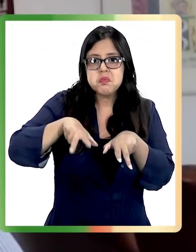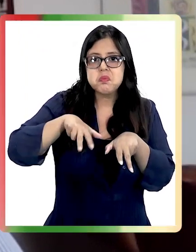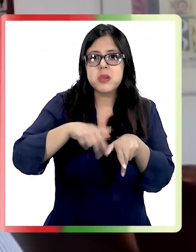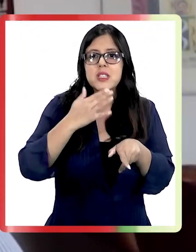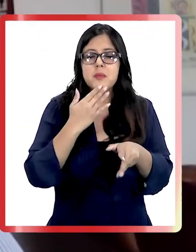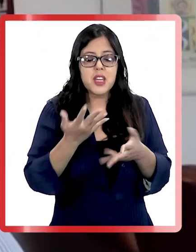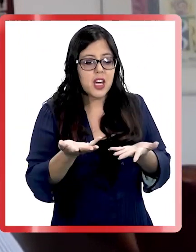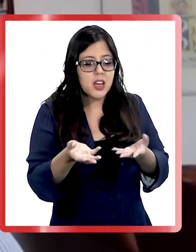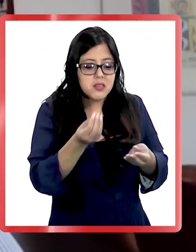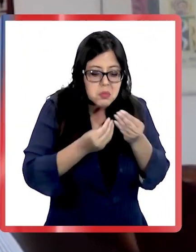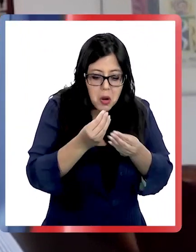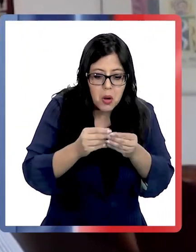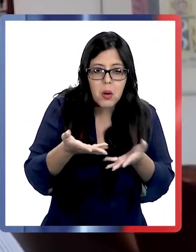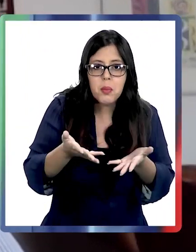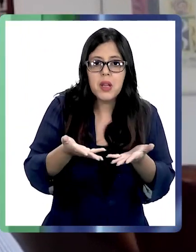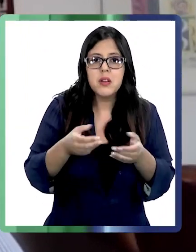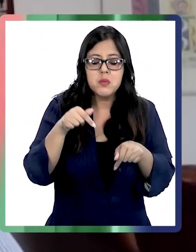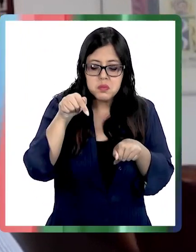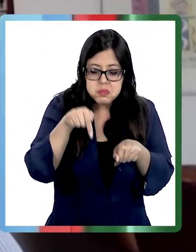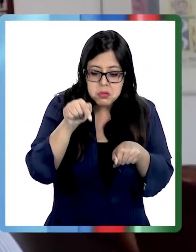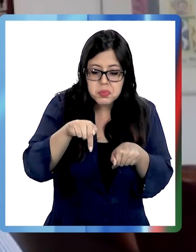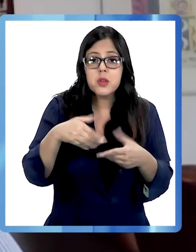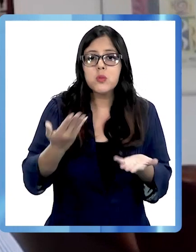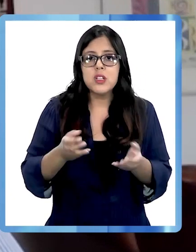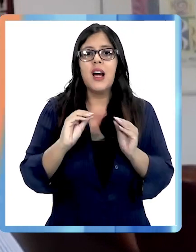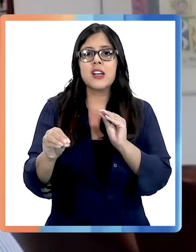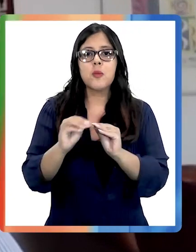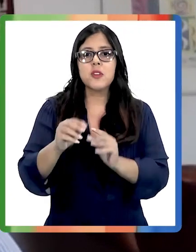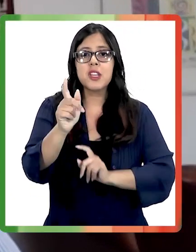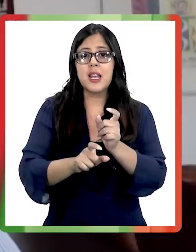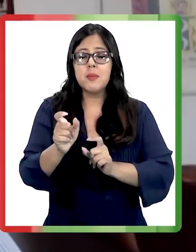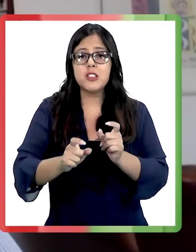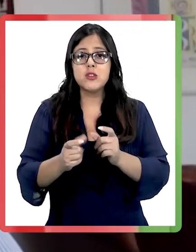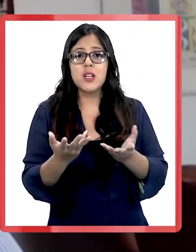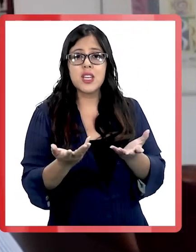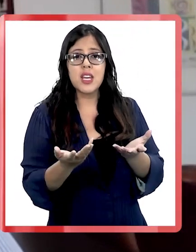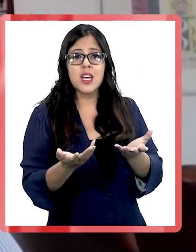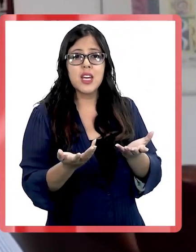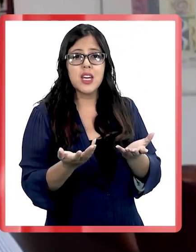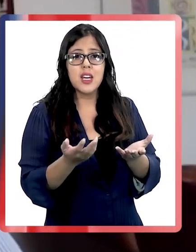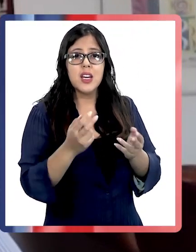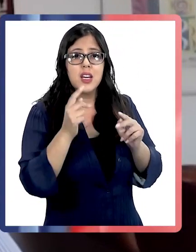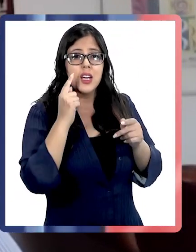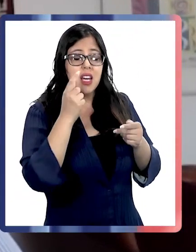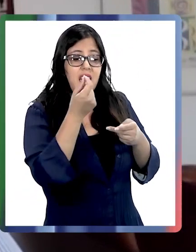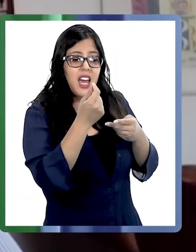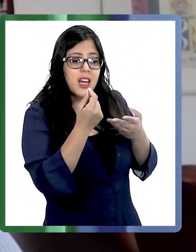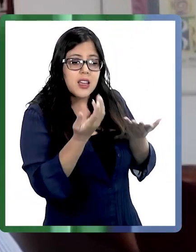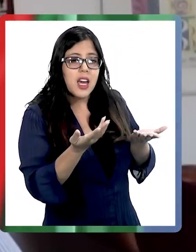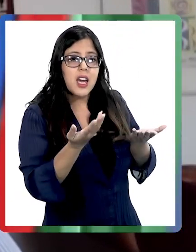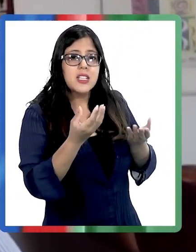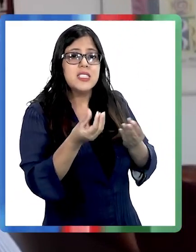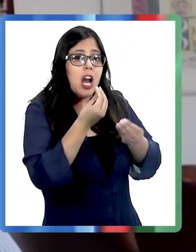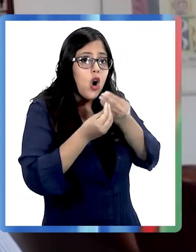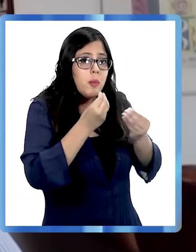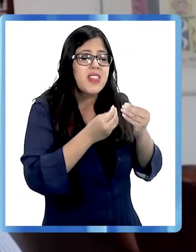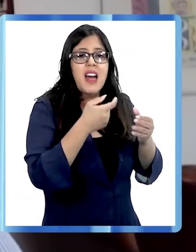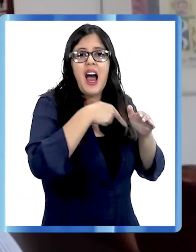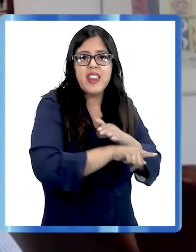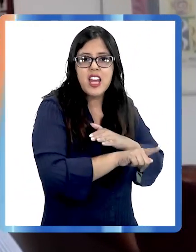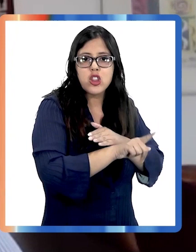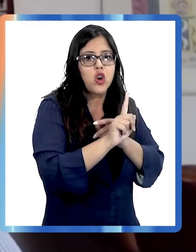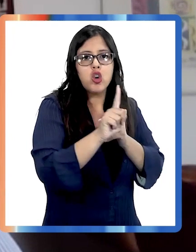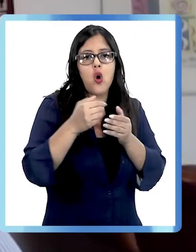etcétera, consumen alimento. En eso el Ministerio de Agricultura lo que recomienda es que las personas alimenten, pongan el alimento de las gallinas adentro del gallinero, que no